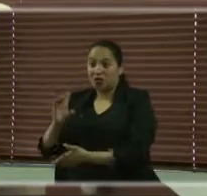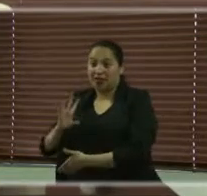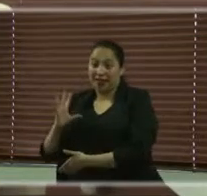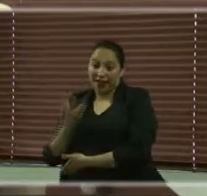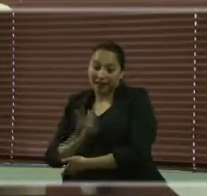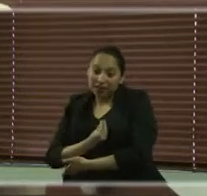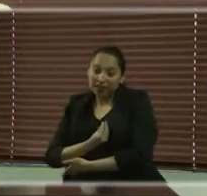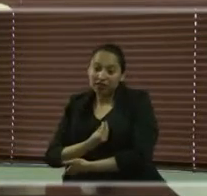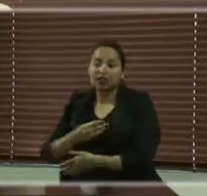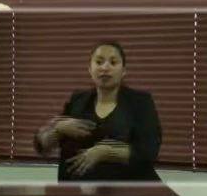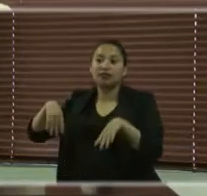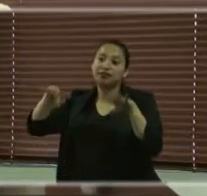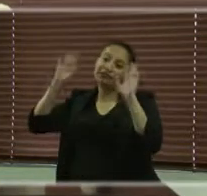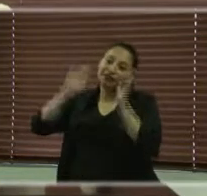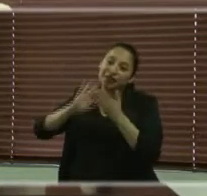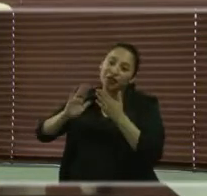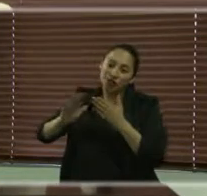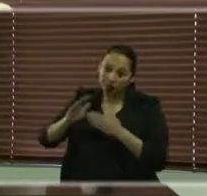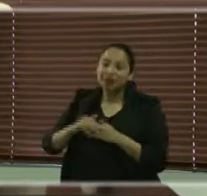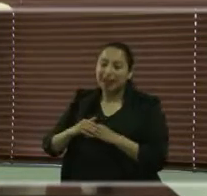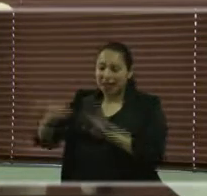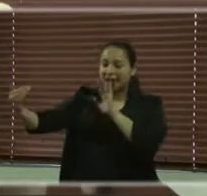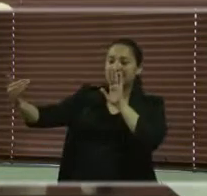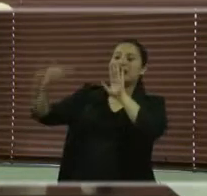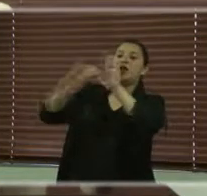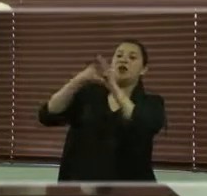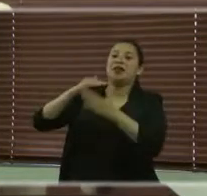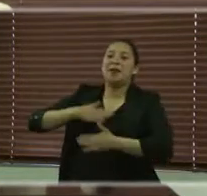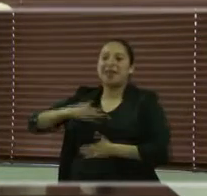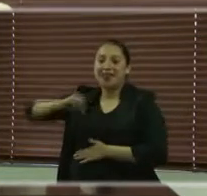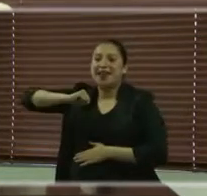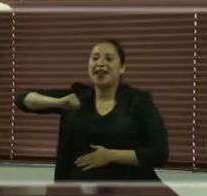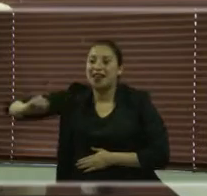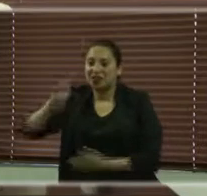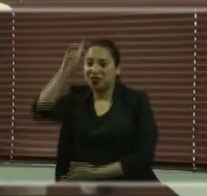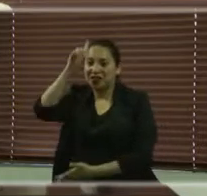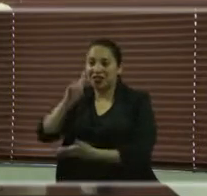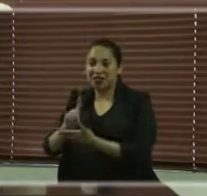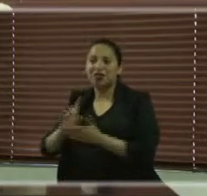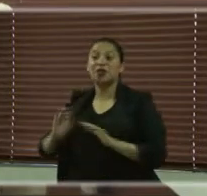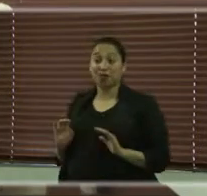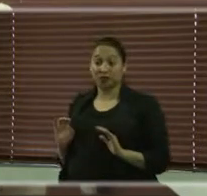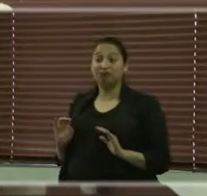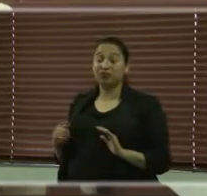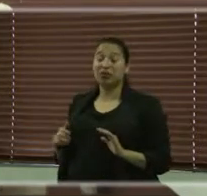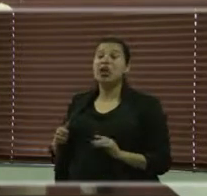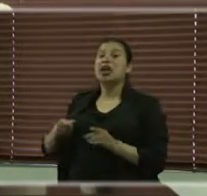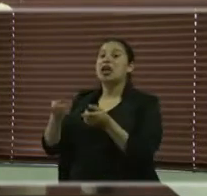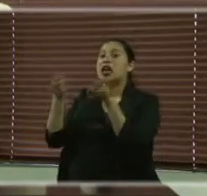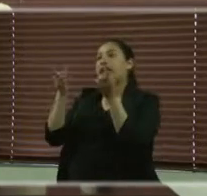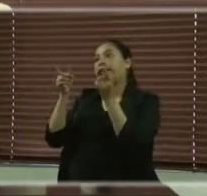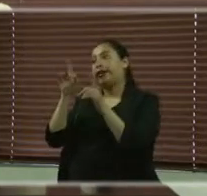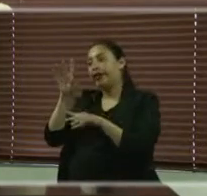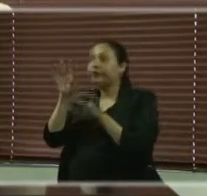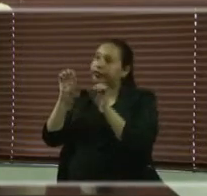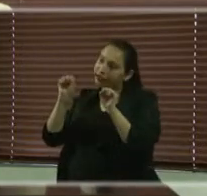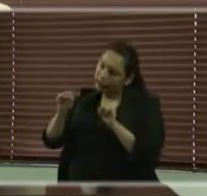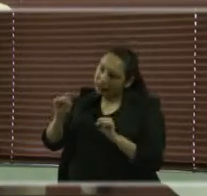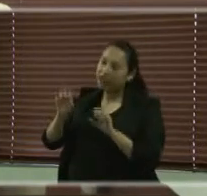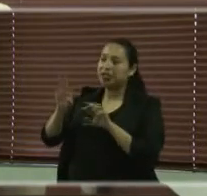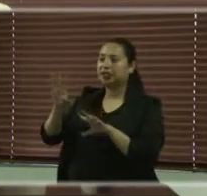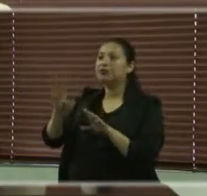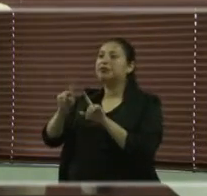y eso se refiere a tratamientos psiquiátricos o esterilizaciones forzadas